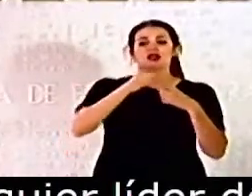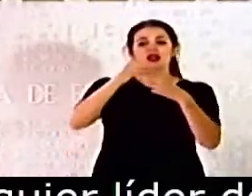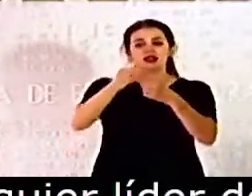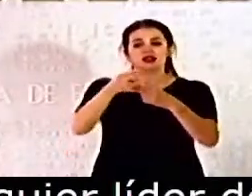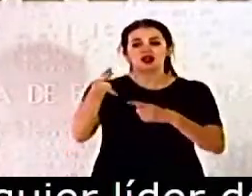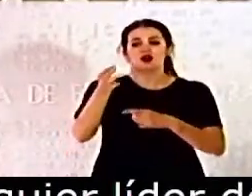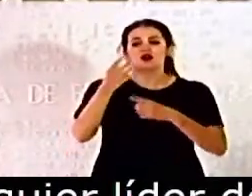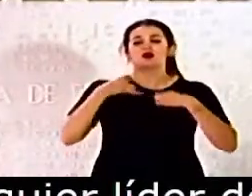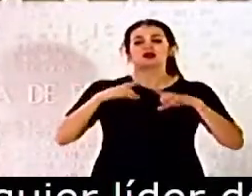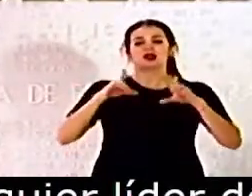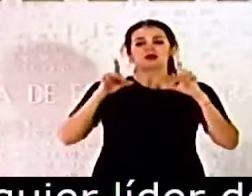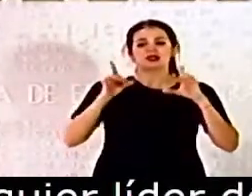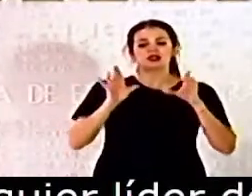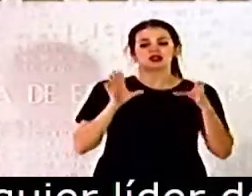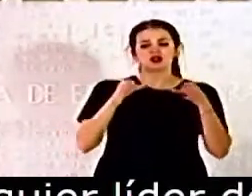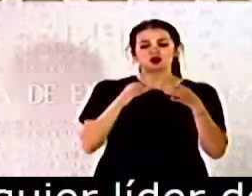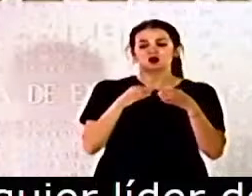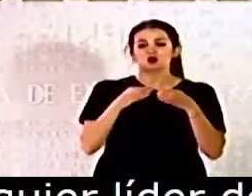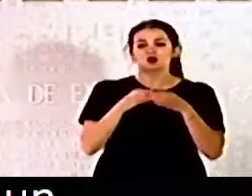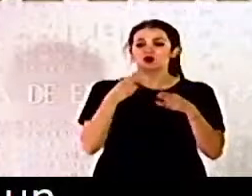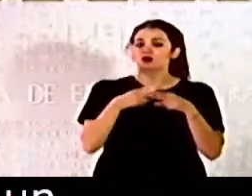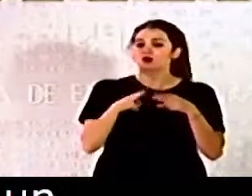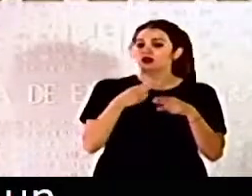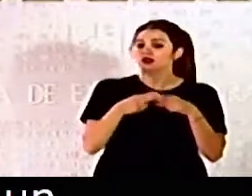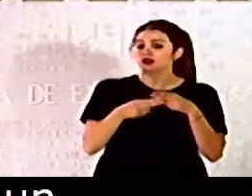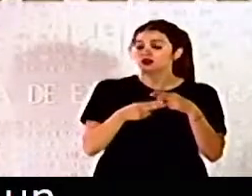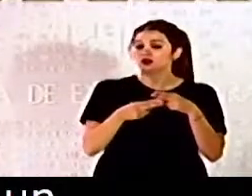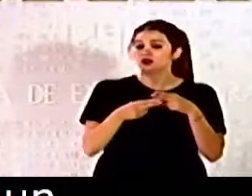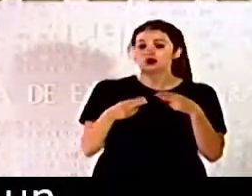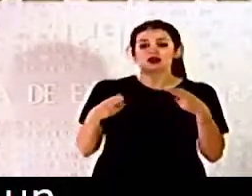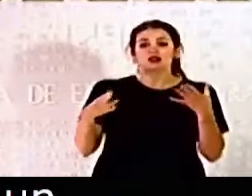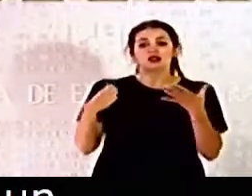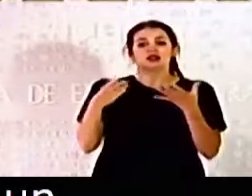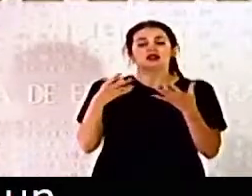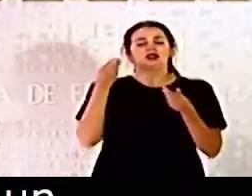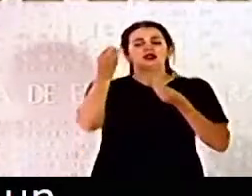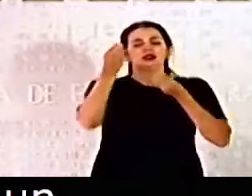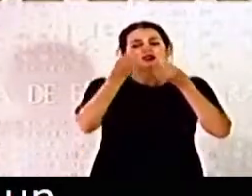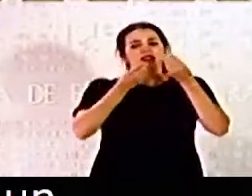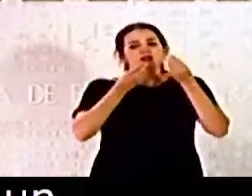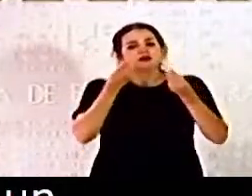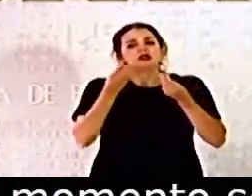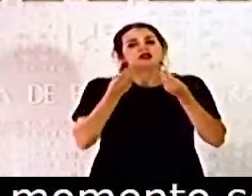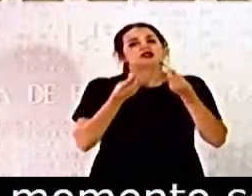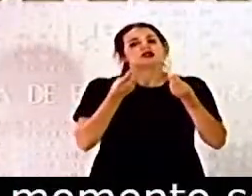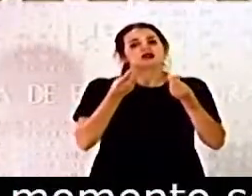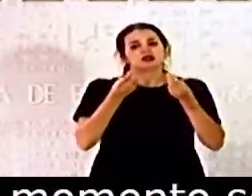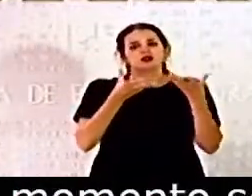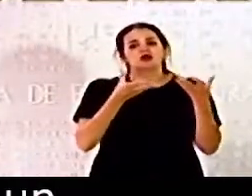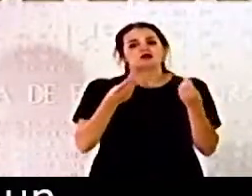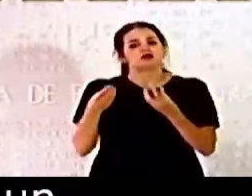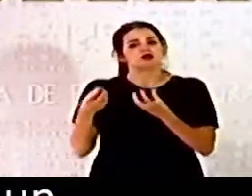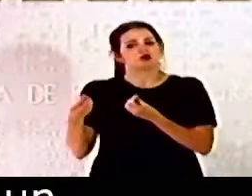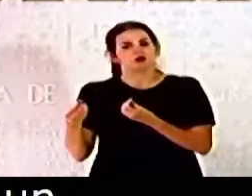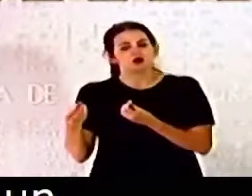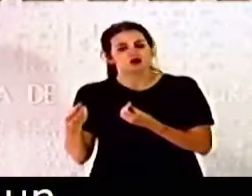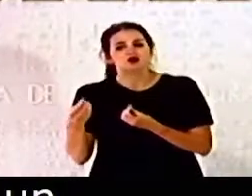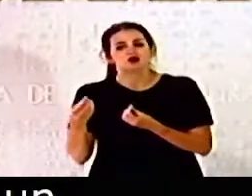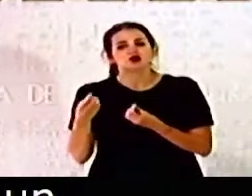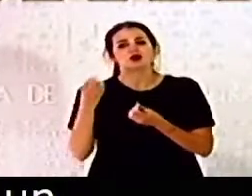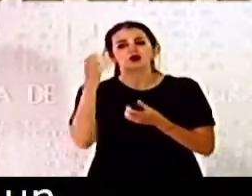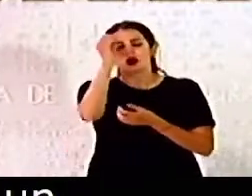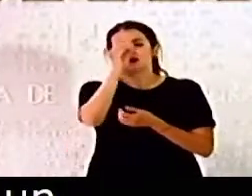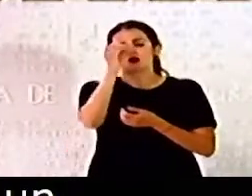de un determinado partido político en este momento se piense 2 veces las cosas. Porque el virus, si nos ha enseñado